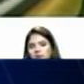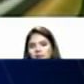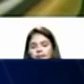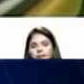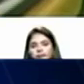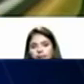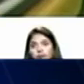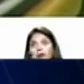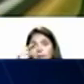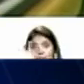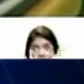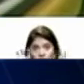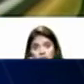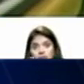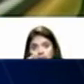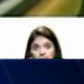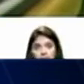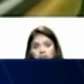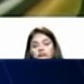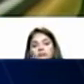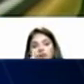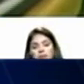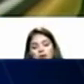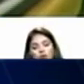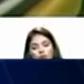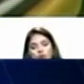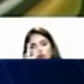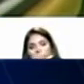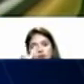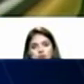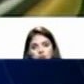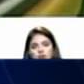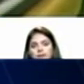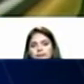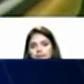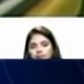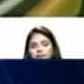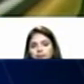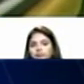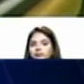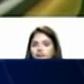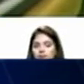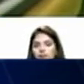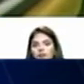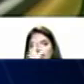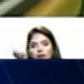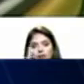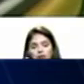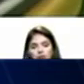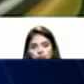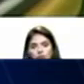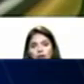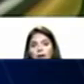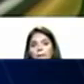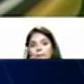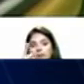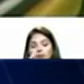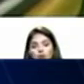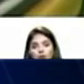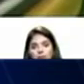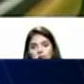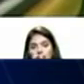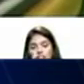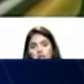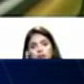y externas contra la soberanía de Venezuela. El presidente de la República, el 1 de mayo,